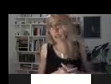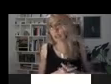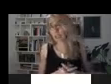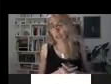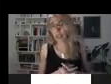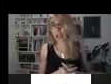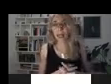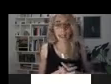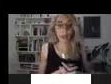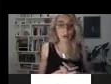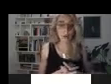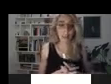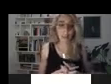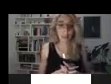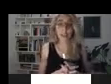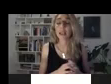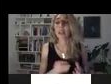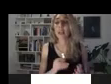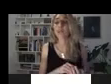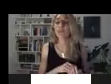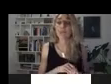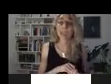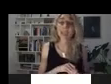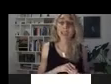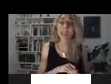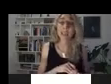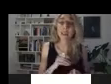siempre adelante a los meses de